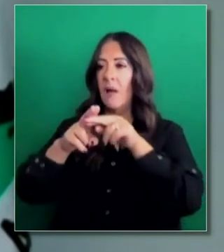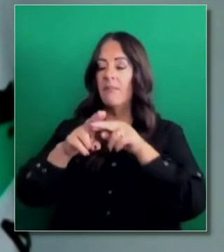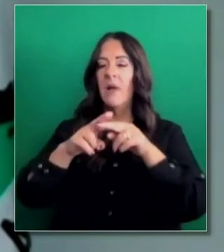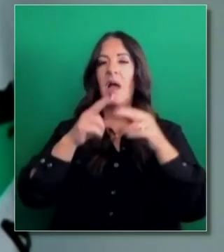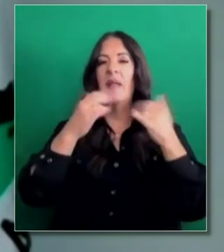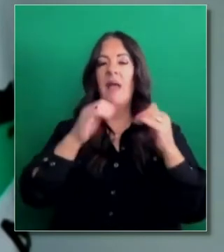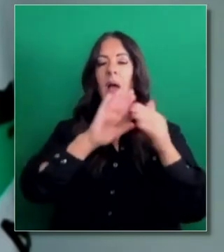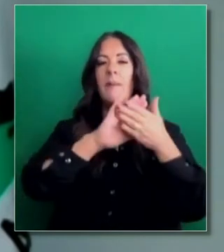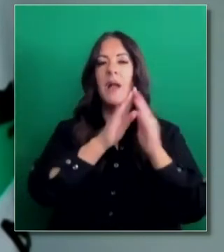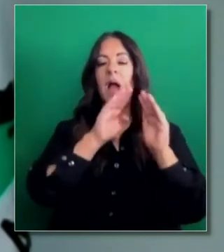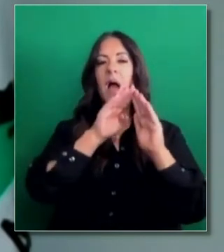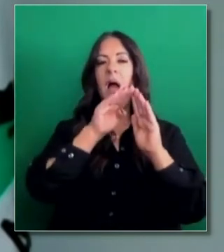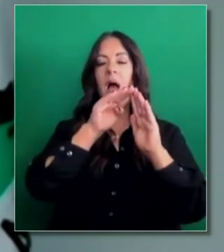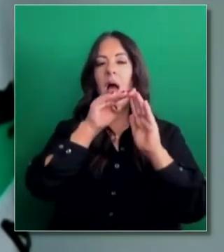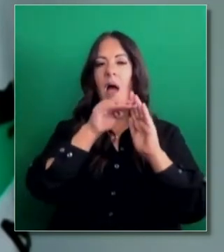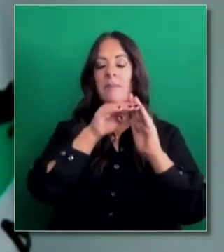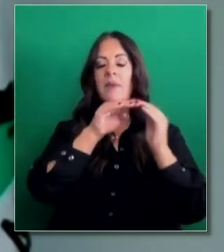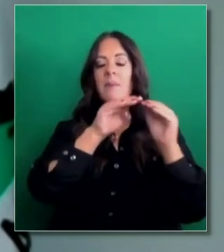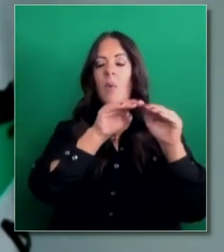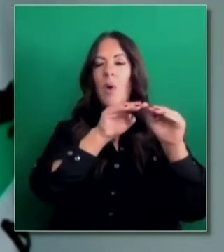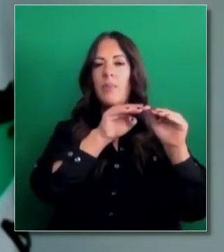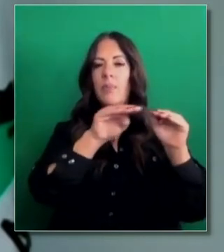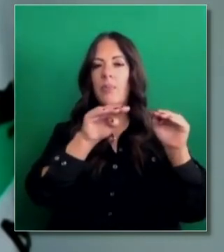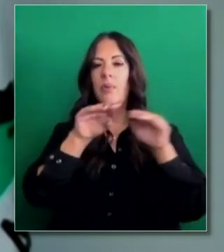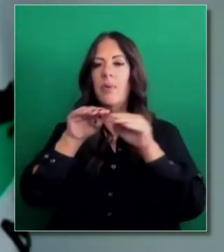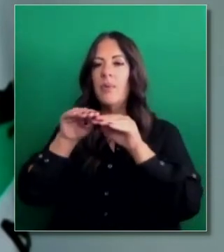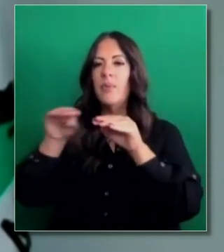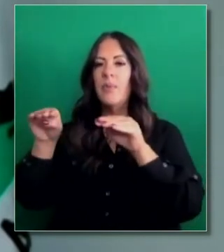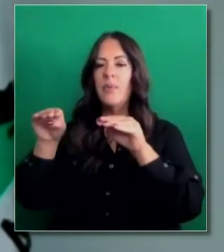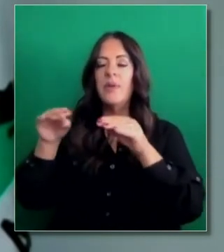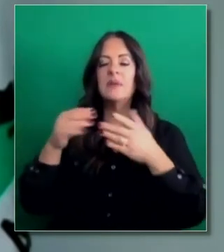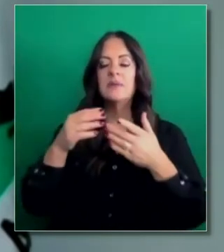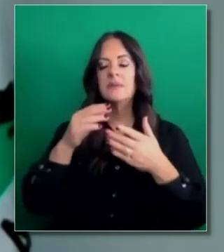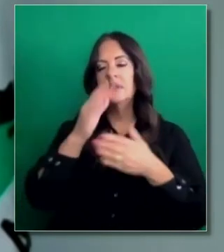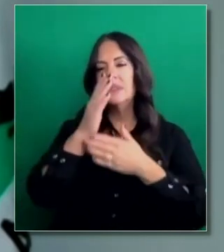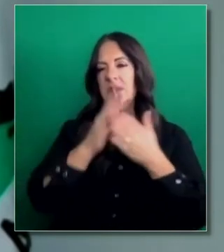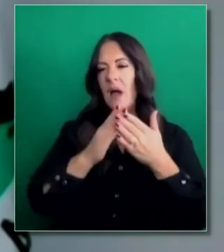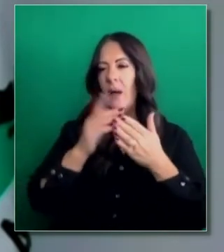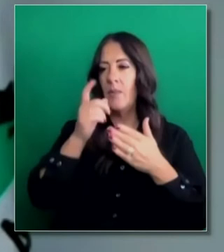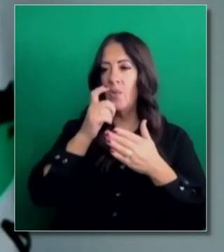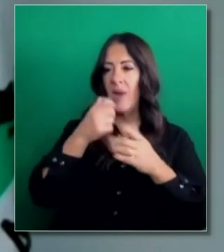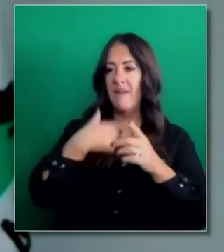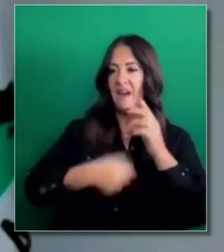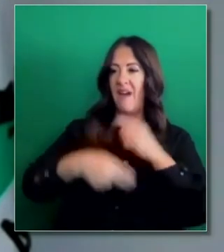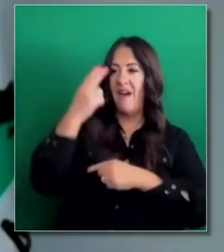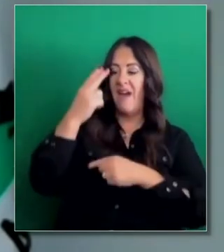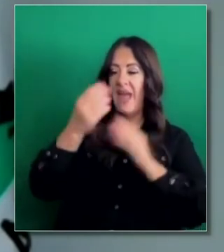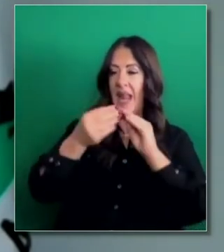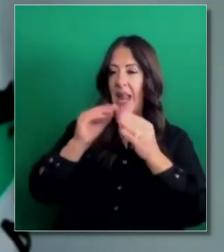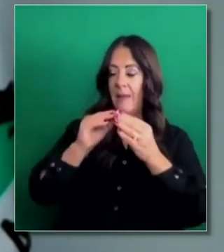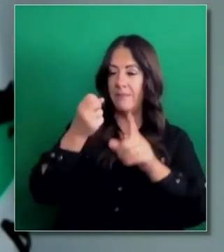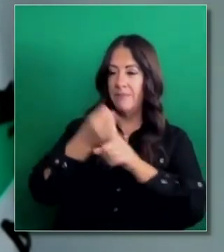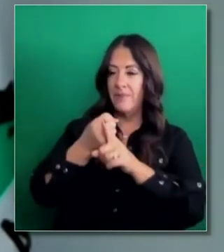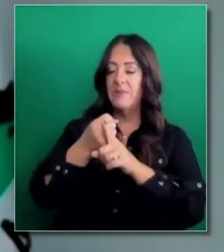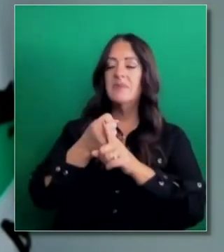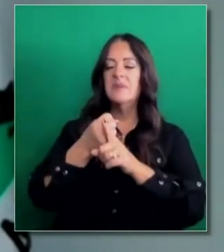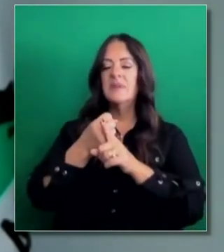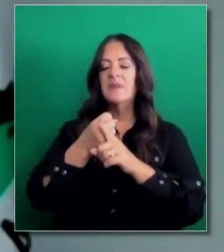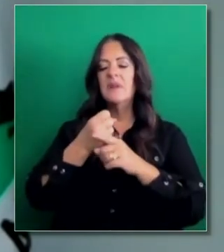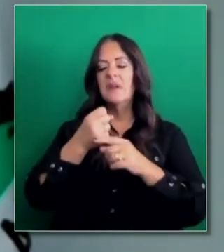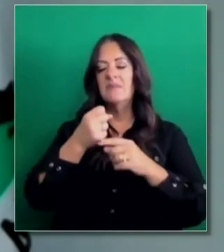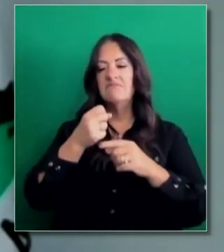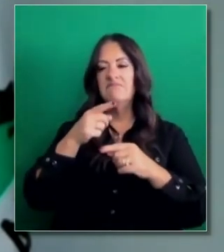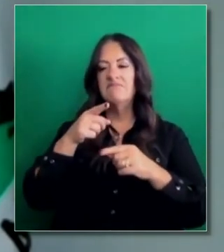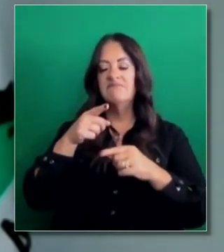las salas de cuidados intensivos habían llegado a un techo sin embargo en las últimas semanas hemos visto un aumento